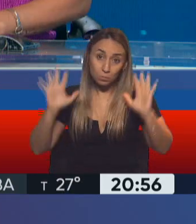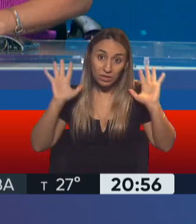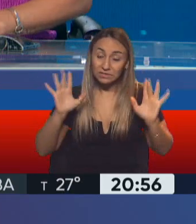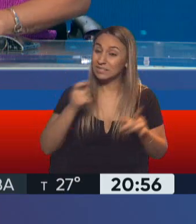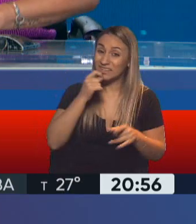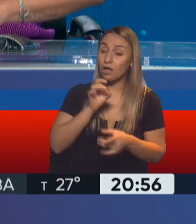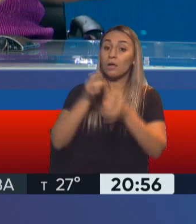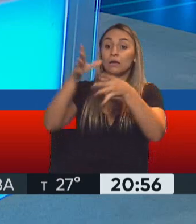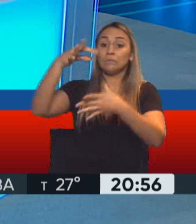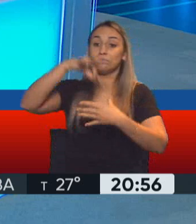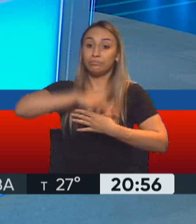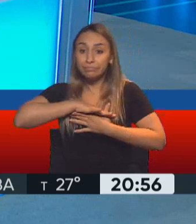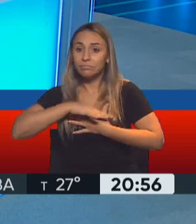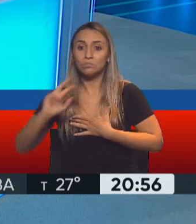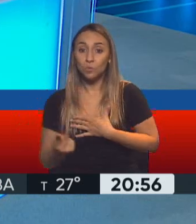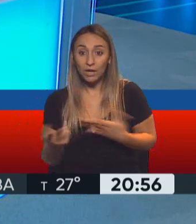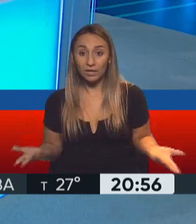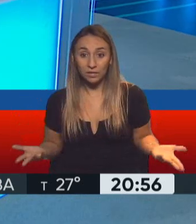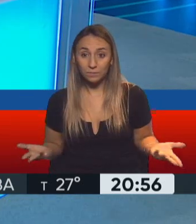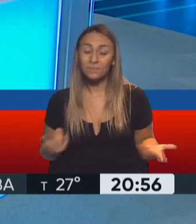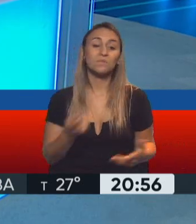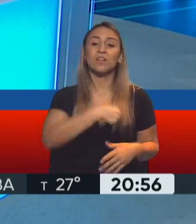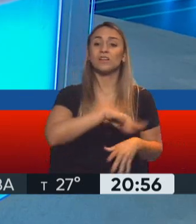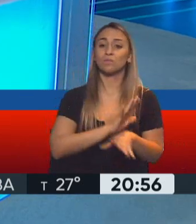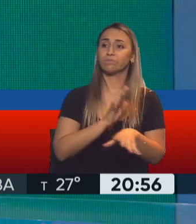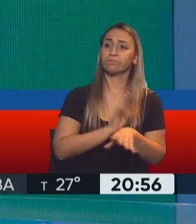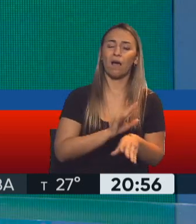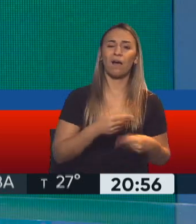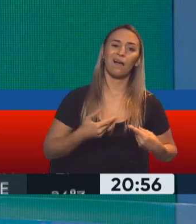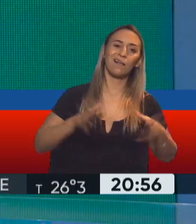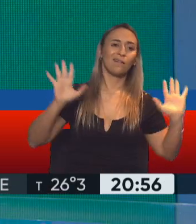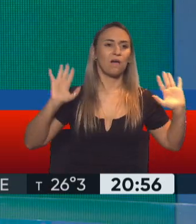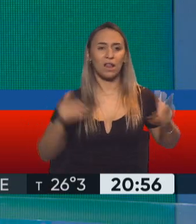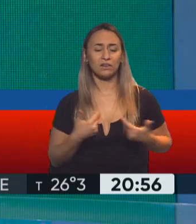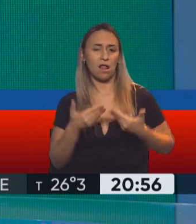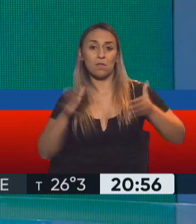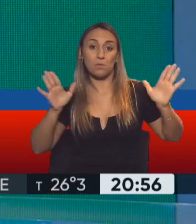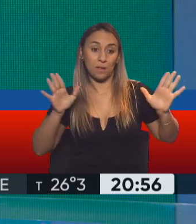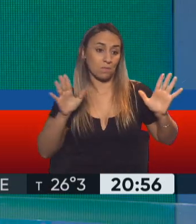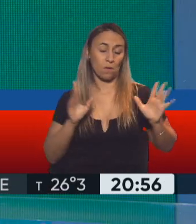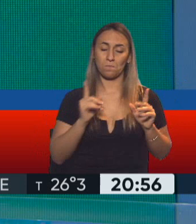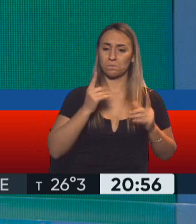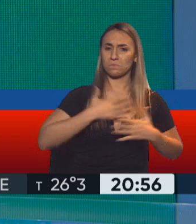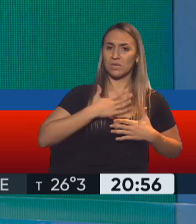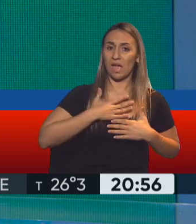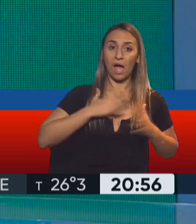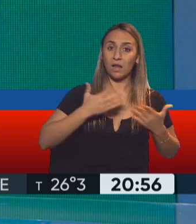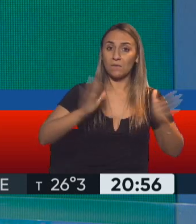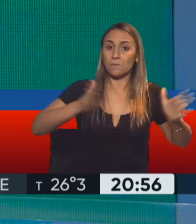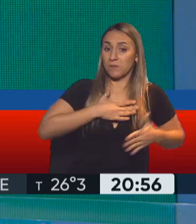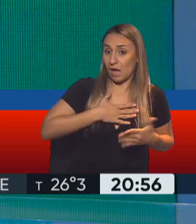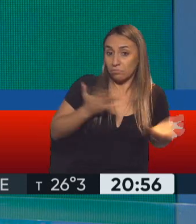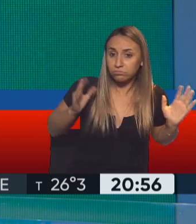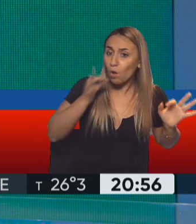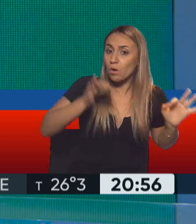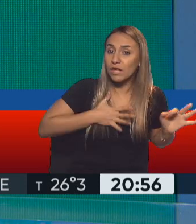mortal que son lo que analizamos acción son liberales o libertarios conservadores son liberales para ellos mi libertad es mía yo quiero hacer lo que yo quiera